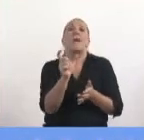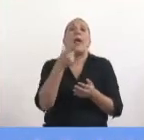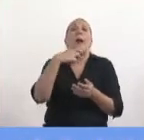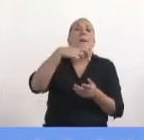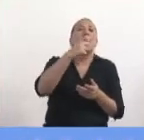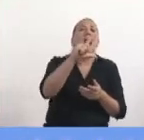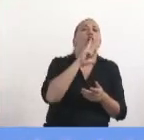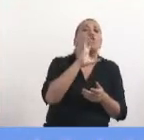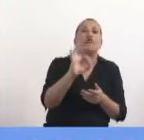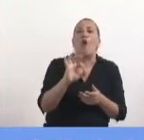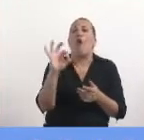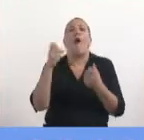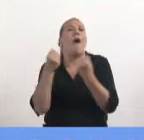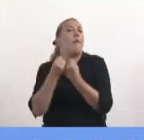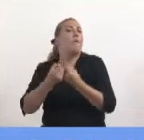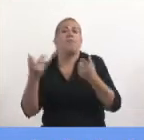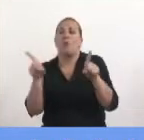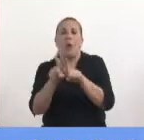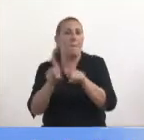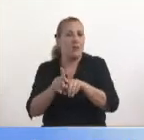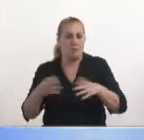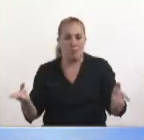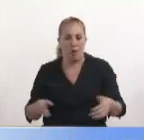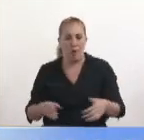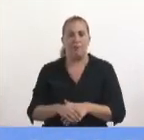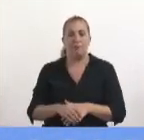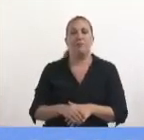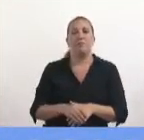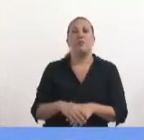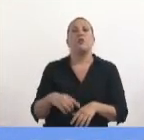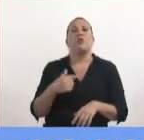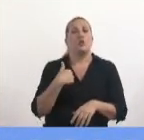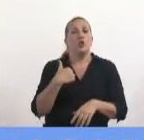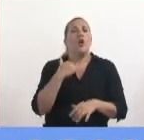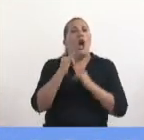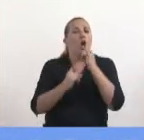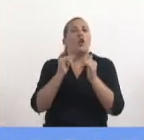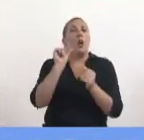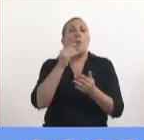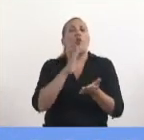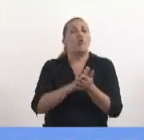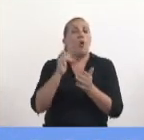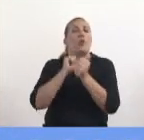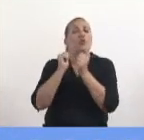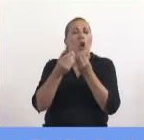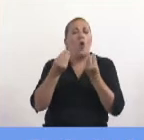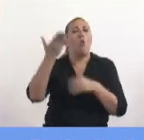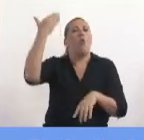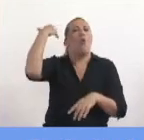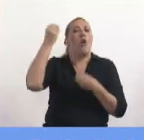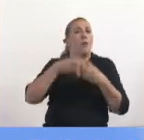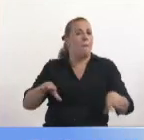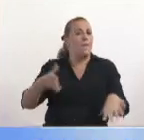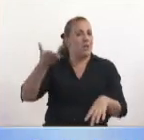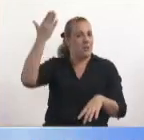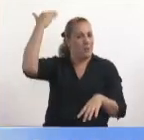nuestro país en absoluto. Ahora bien, yo voy a hacer un poco de historia. Esto se inicia yendo bastante